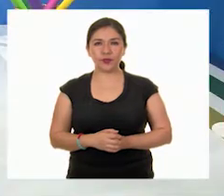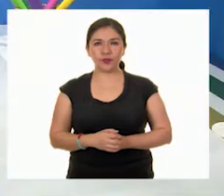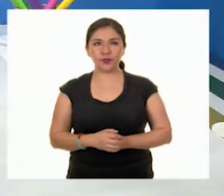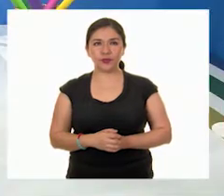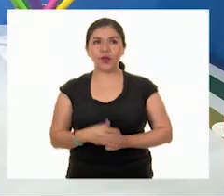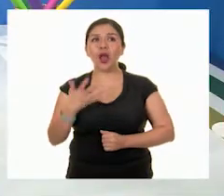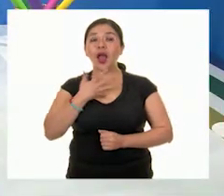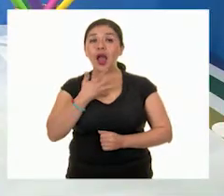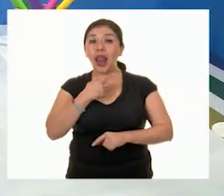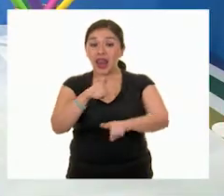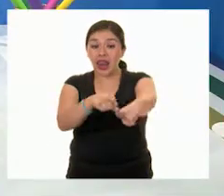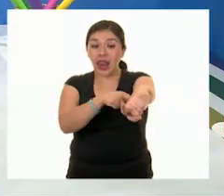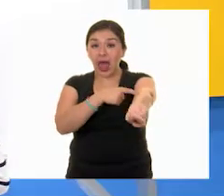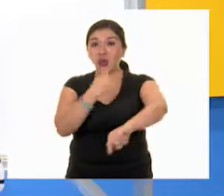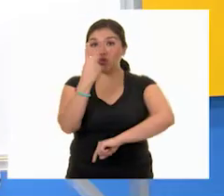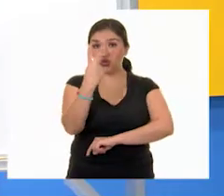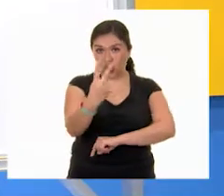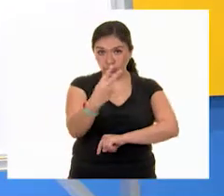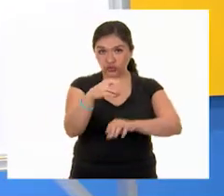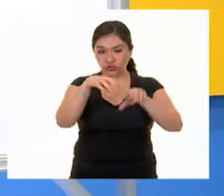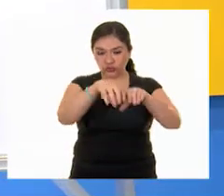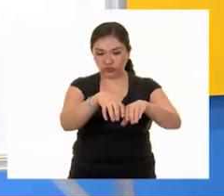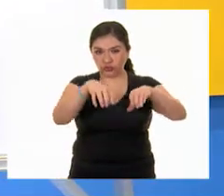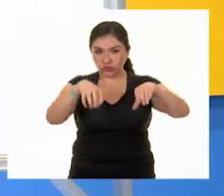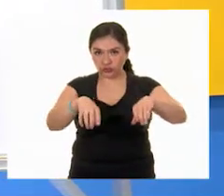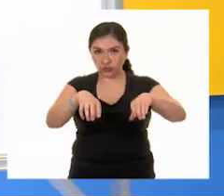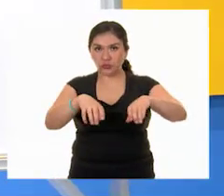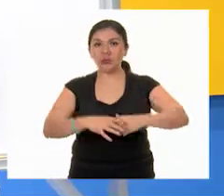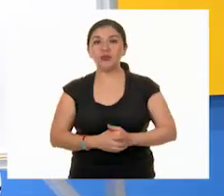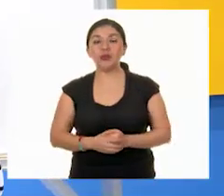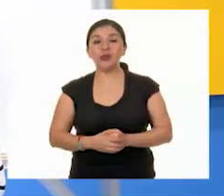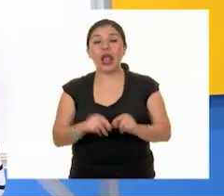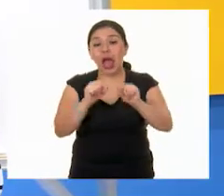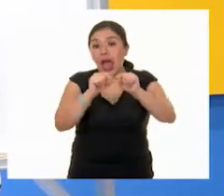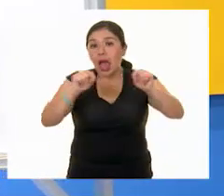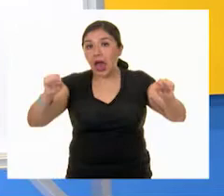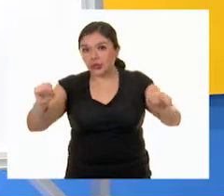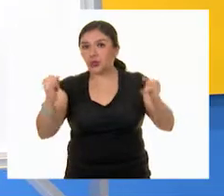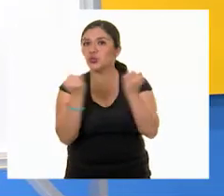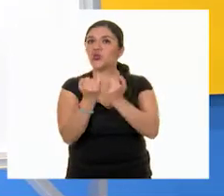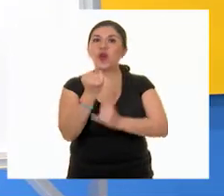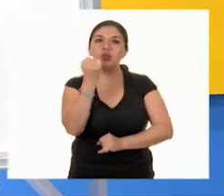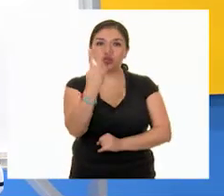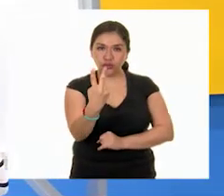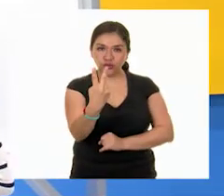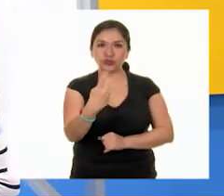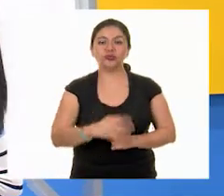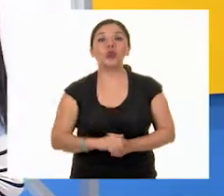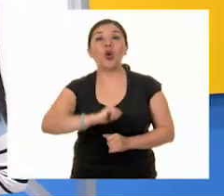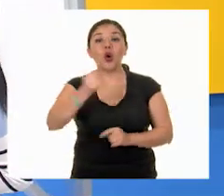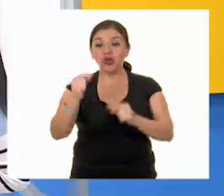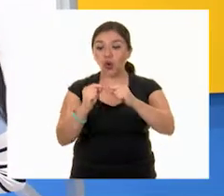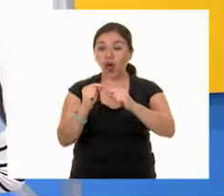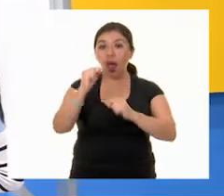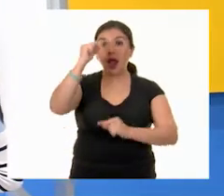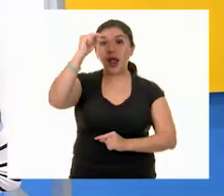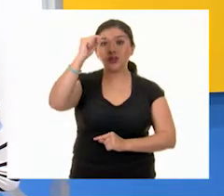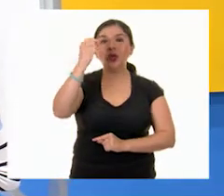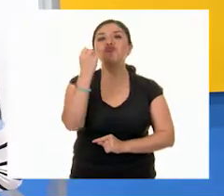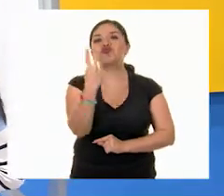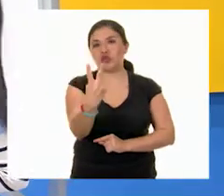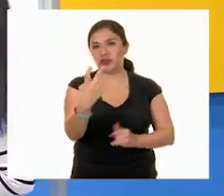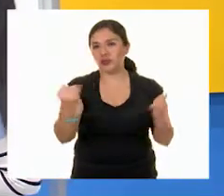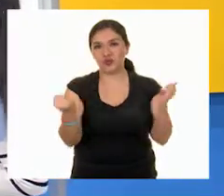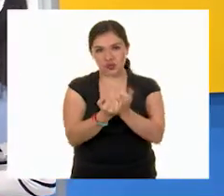Y tenemos que de largo eran 2. 2, muy bien. De ancho también 2. Y de altura